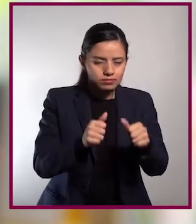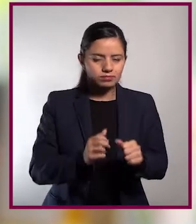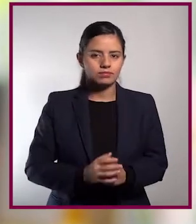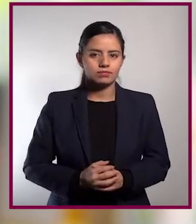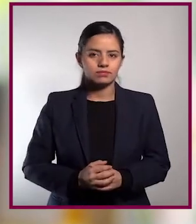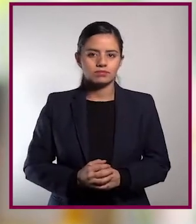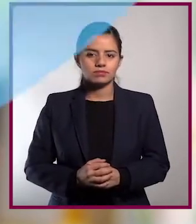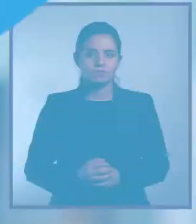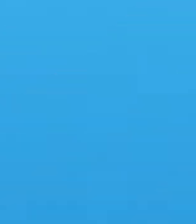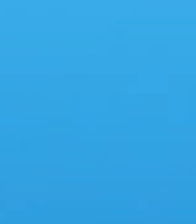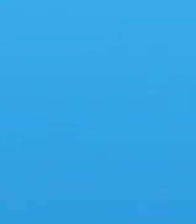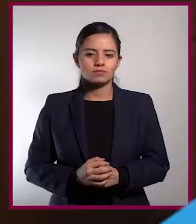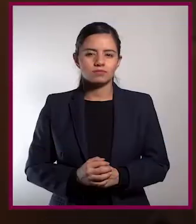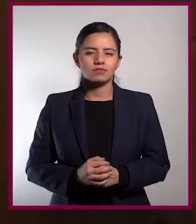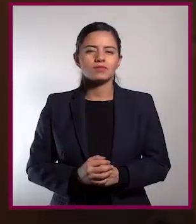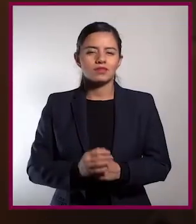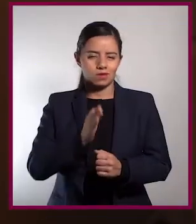entre otros.